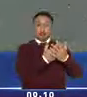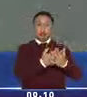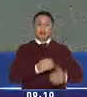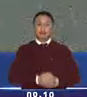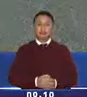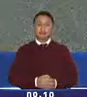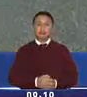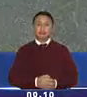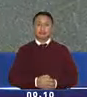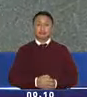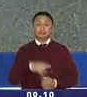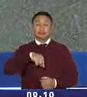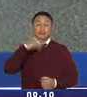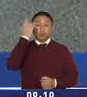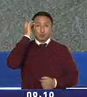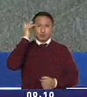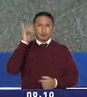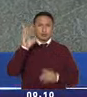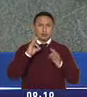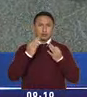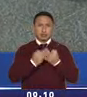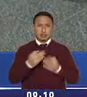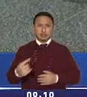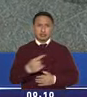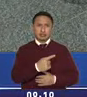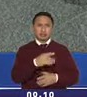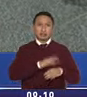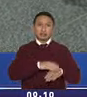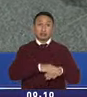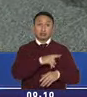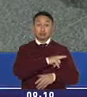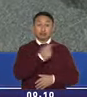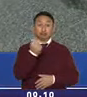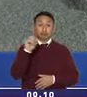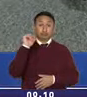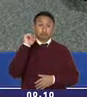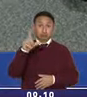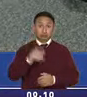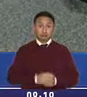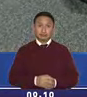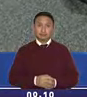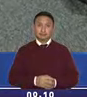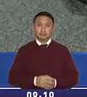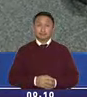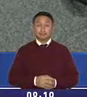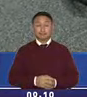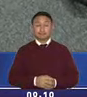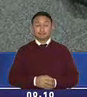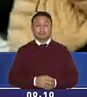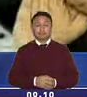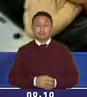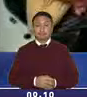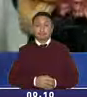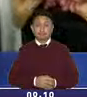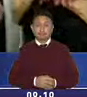En medio de la preocupación de la familia de la perjudicada por el alto valor del audífono, al que por suerte encontraron.